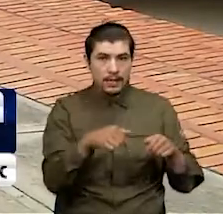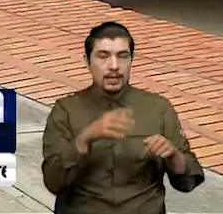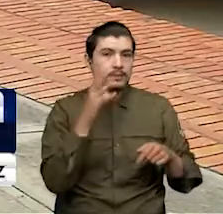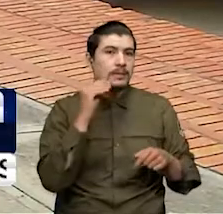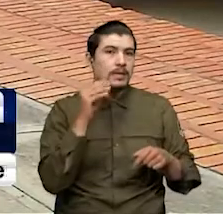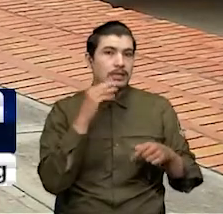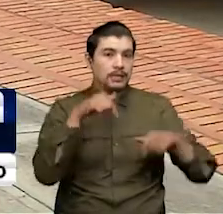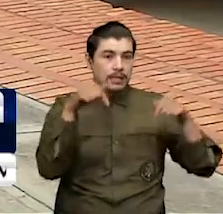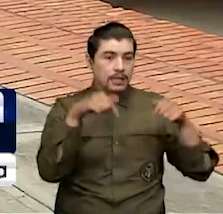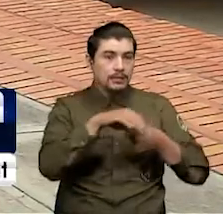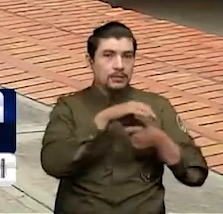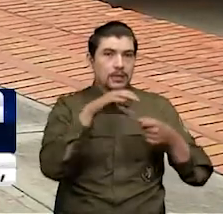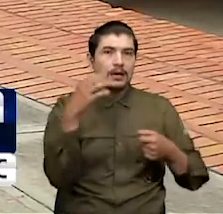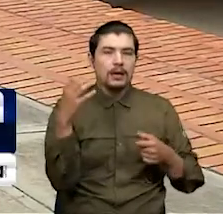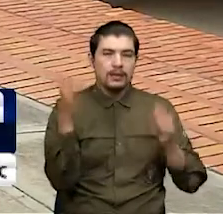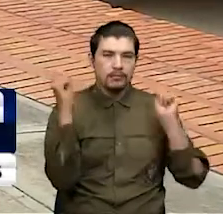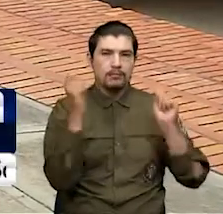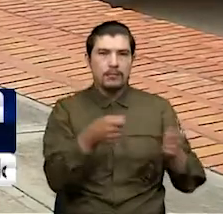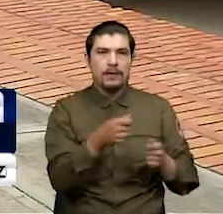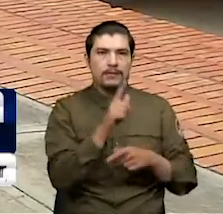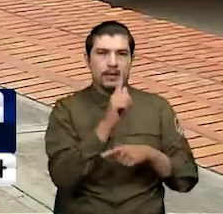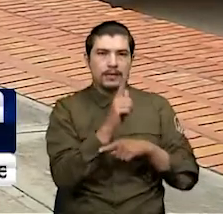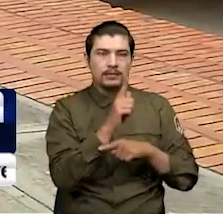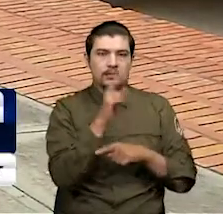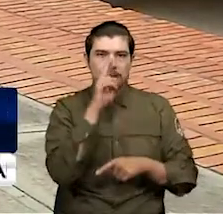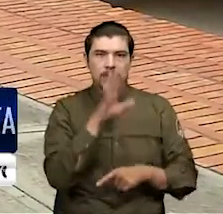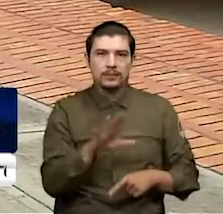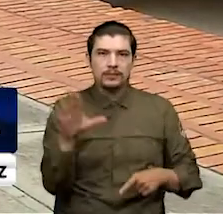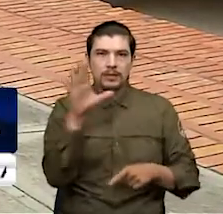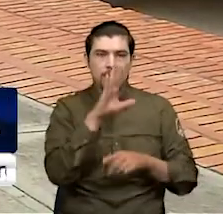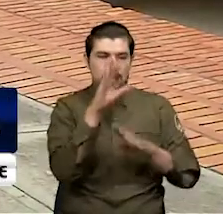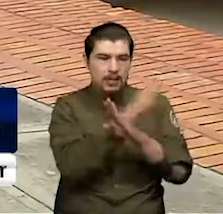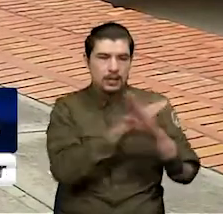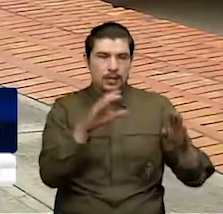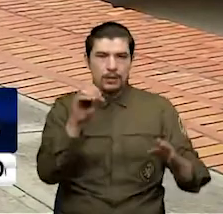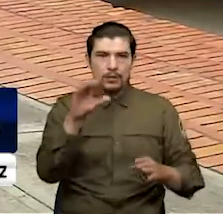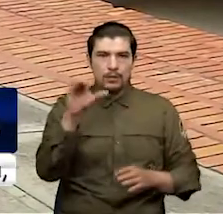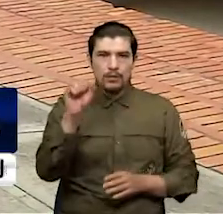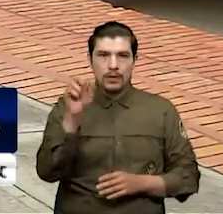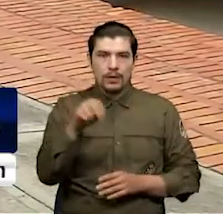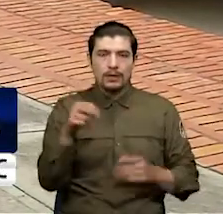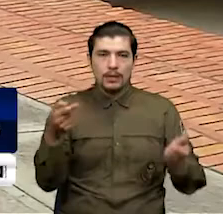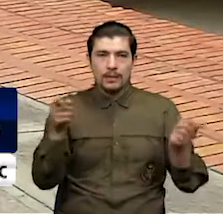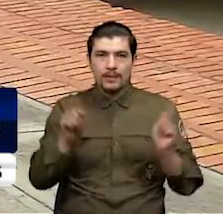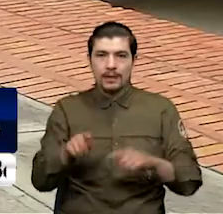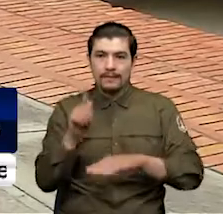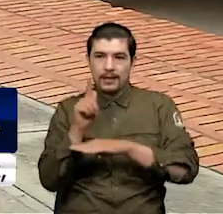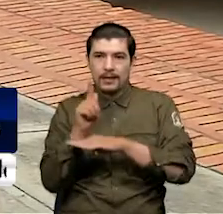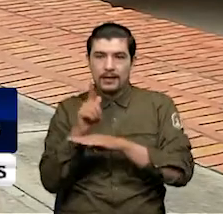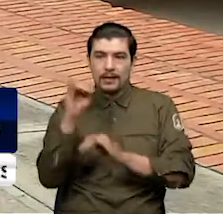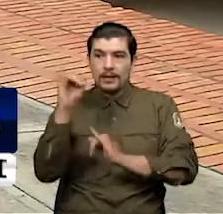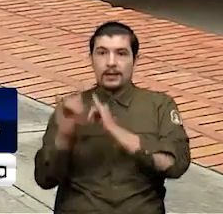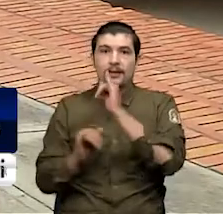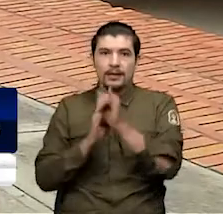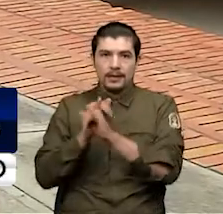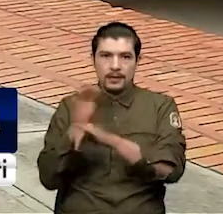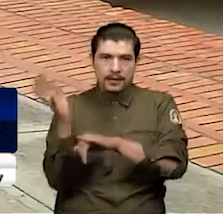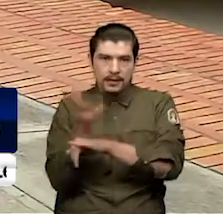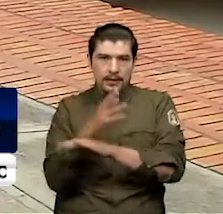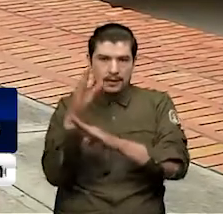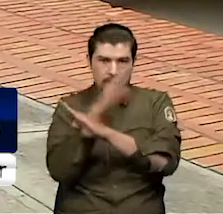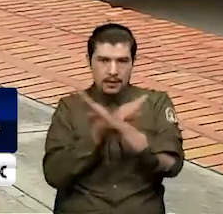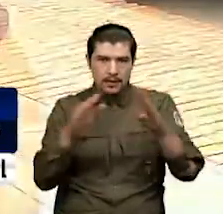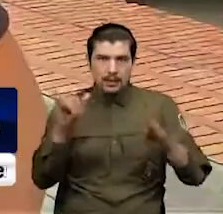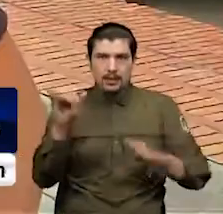mixtas avalado por la federación nacional de artes marciales mixtas oca y a su vez por la federación internacional de artes marciales mixtas